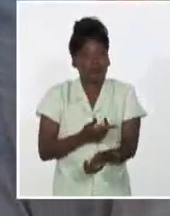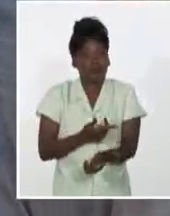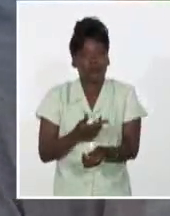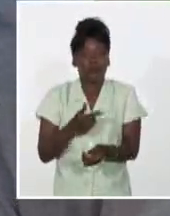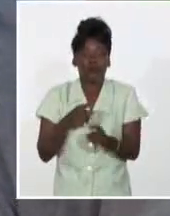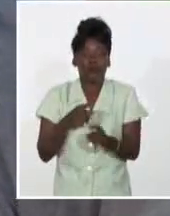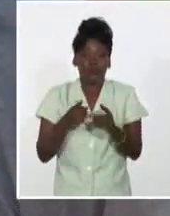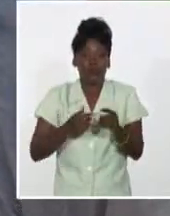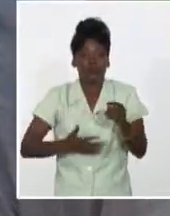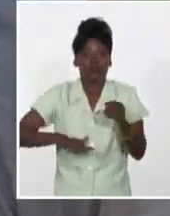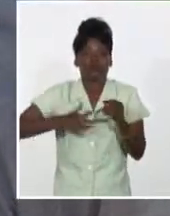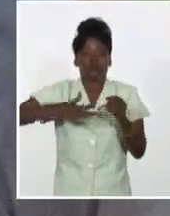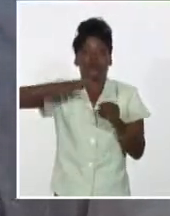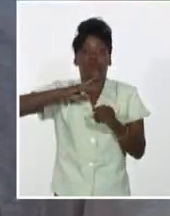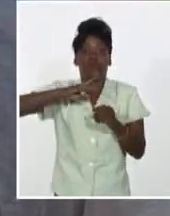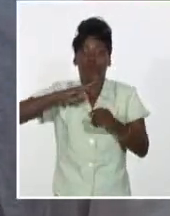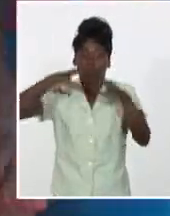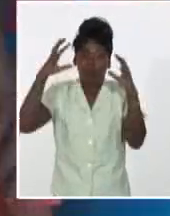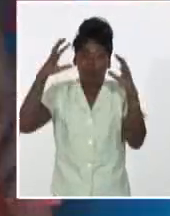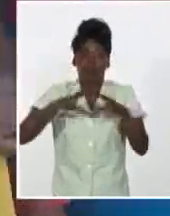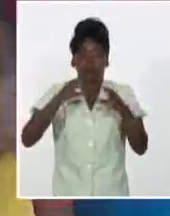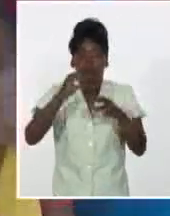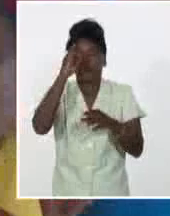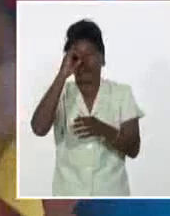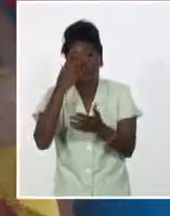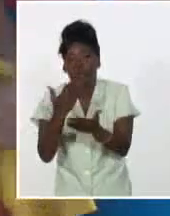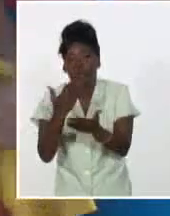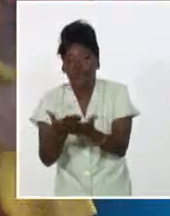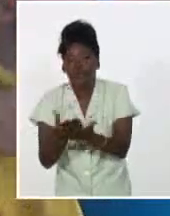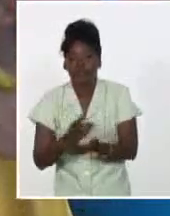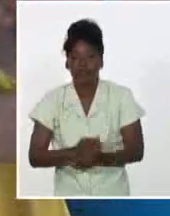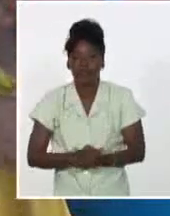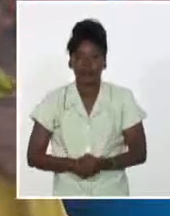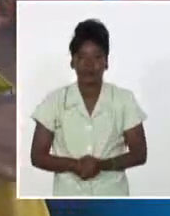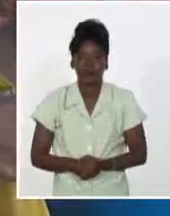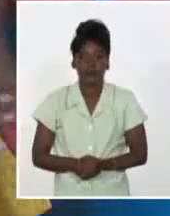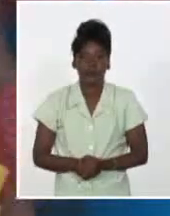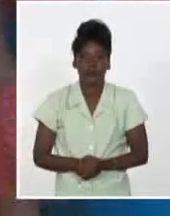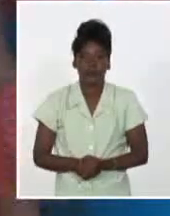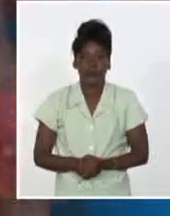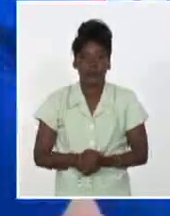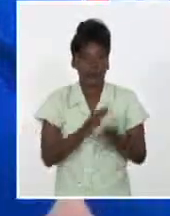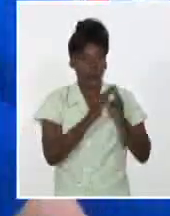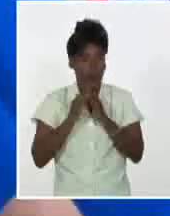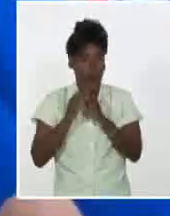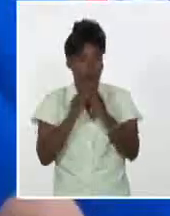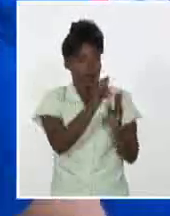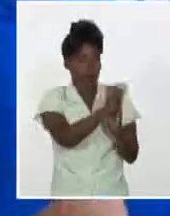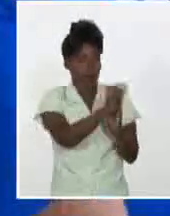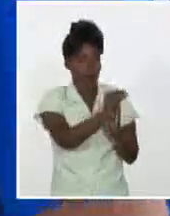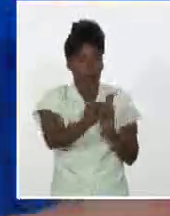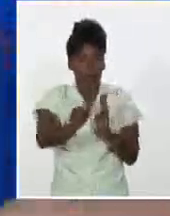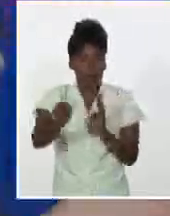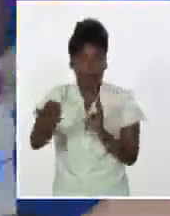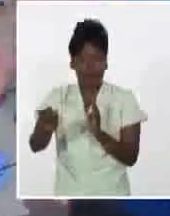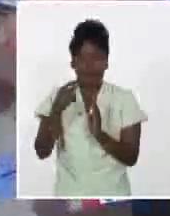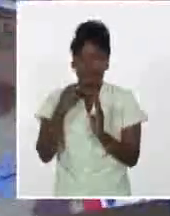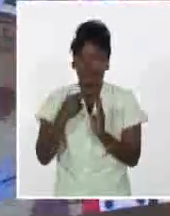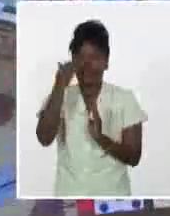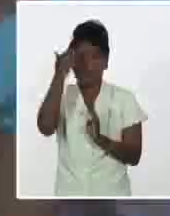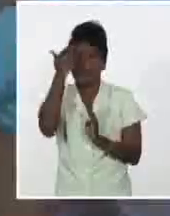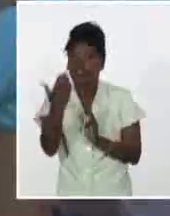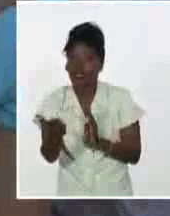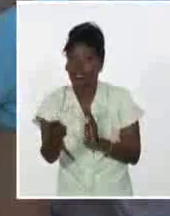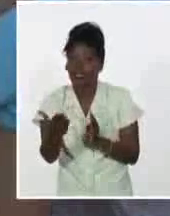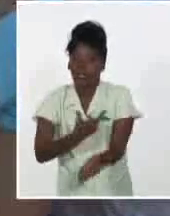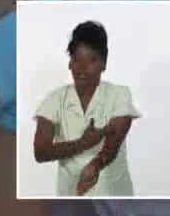inundaciones. Y bueno, muy bien recibida por la población. Integrantes de la comunidad de Jayamá en Camagüey agradecieron la entrega del